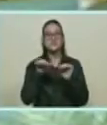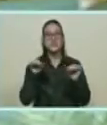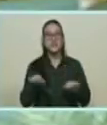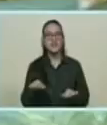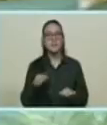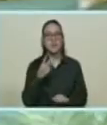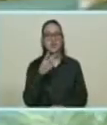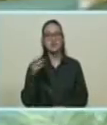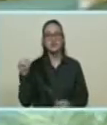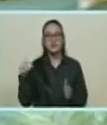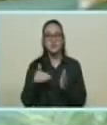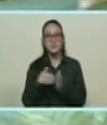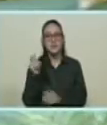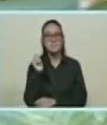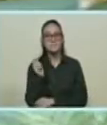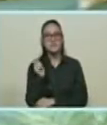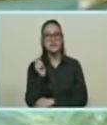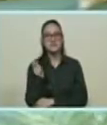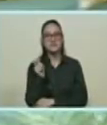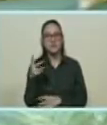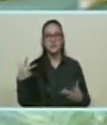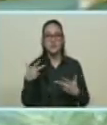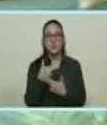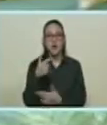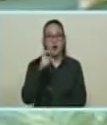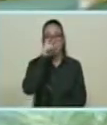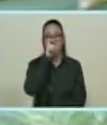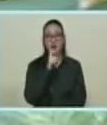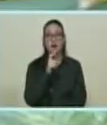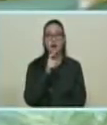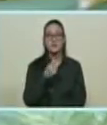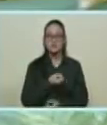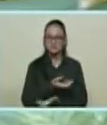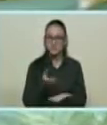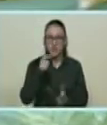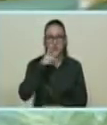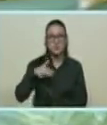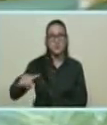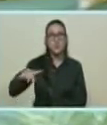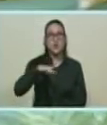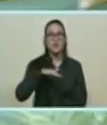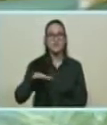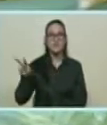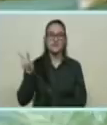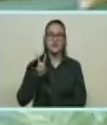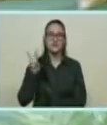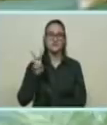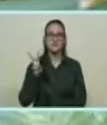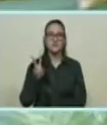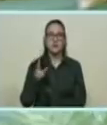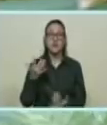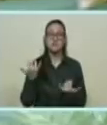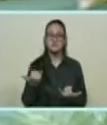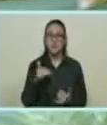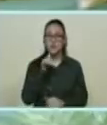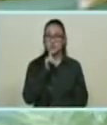de las 200.000 pensiones de cierre de año que le di al pueblo de Venezuela. Y he